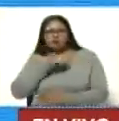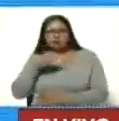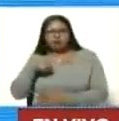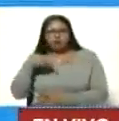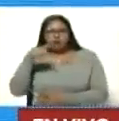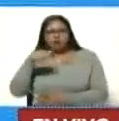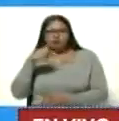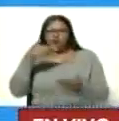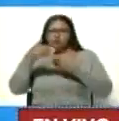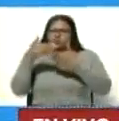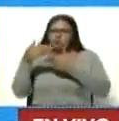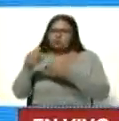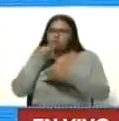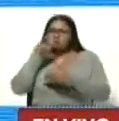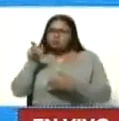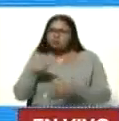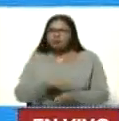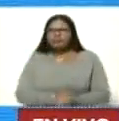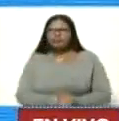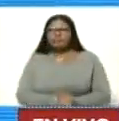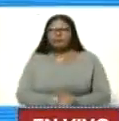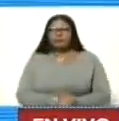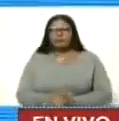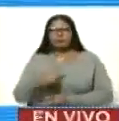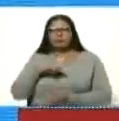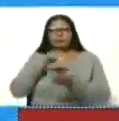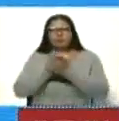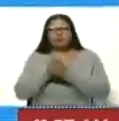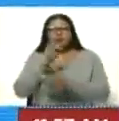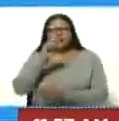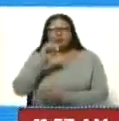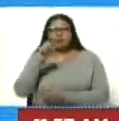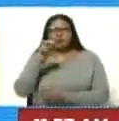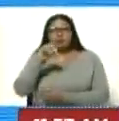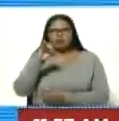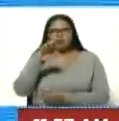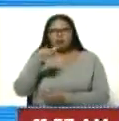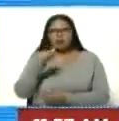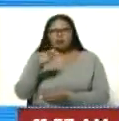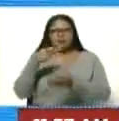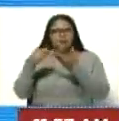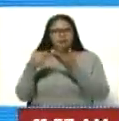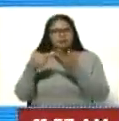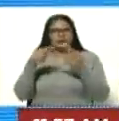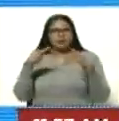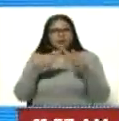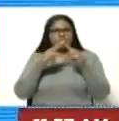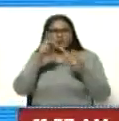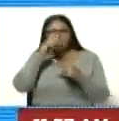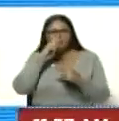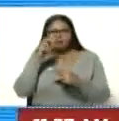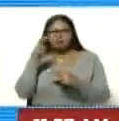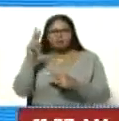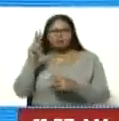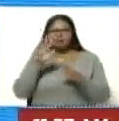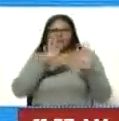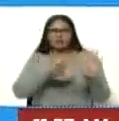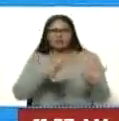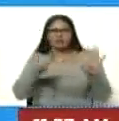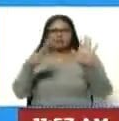estaba conversando con la compañera Mónica, veníamos nosotros de una serie de encuentros en el año 19,